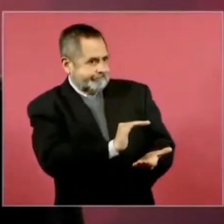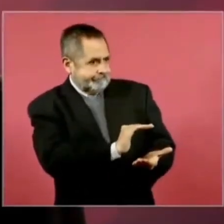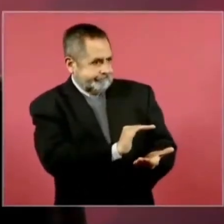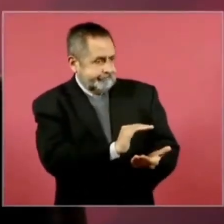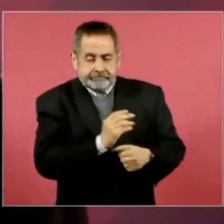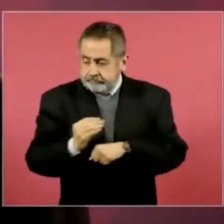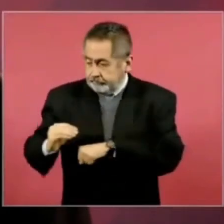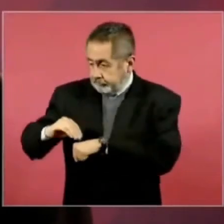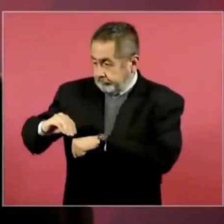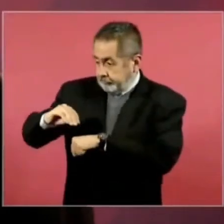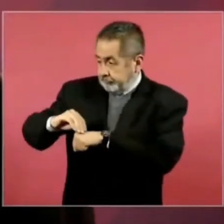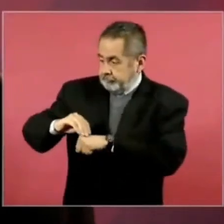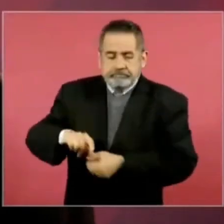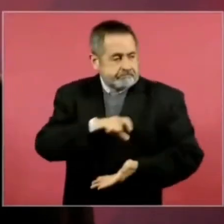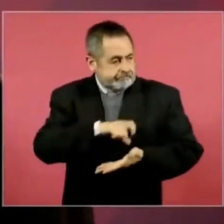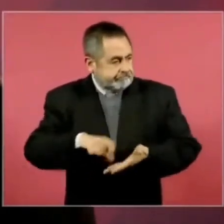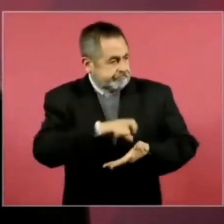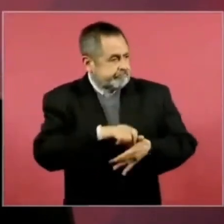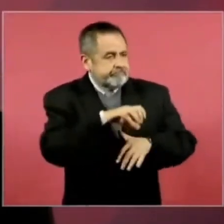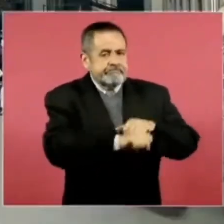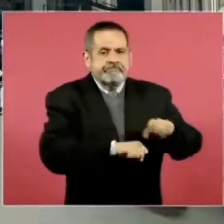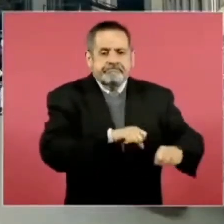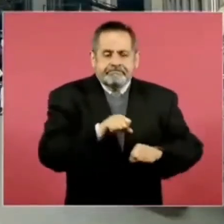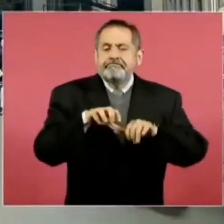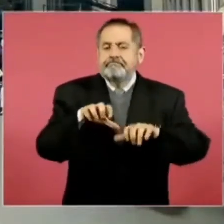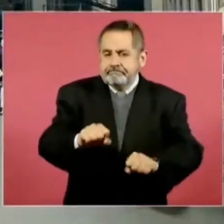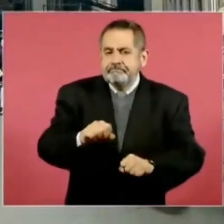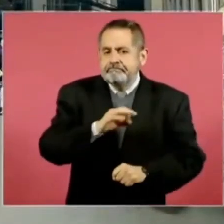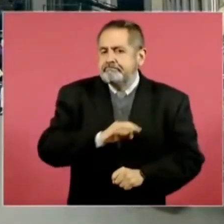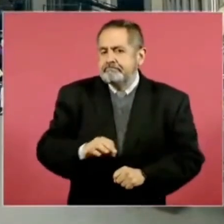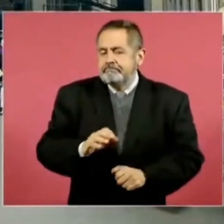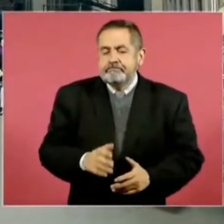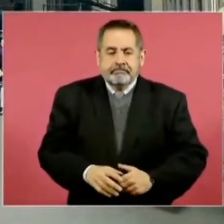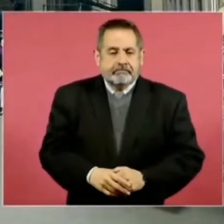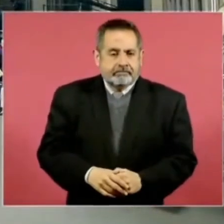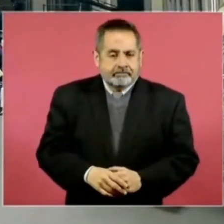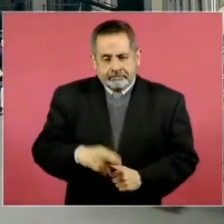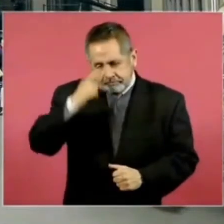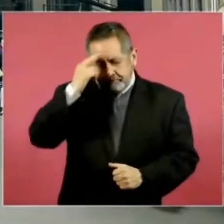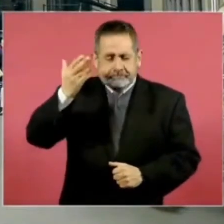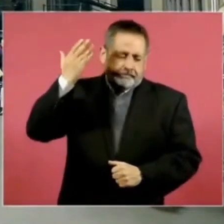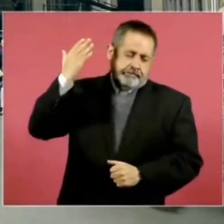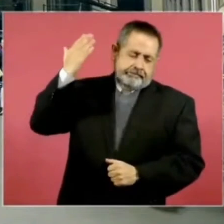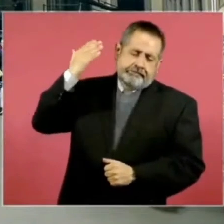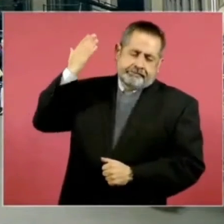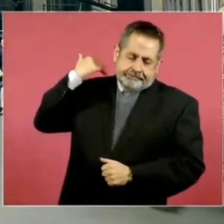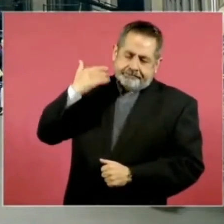pierde poder de compra, poder adquisitivo, que era lo que pasaba antes.